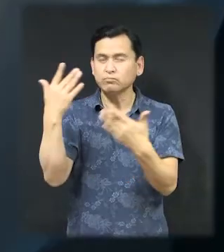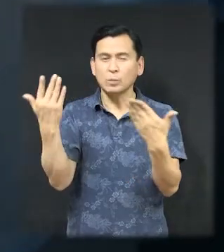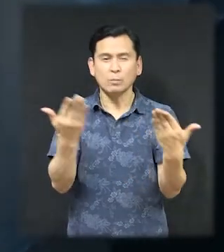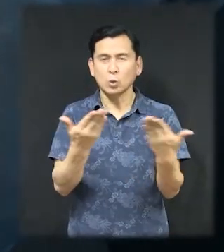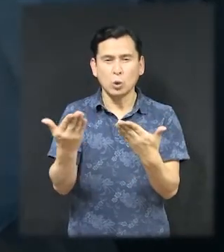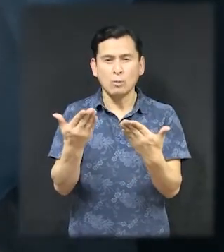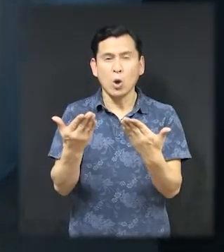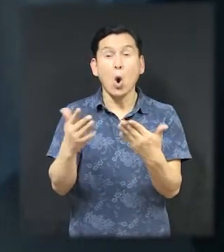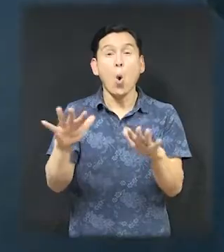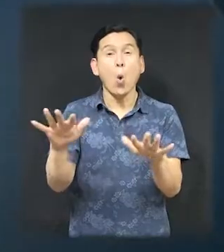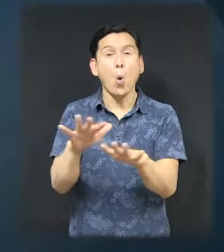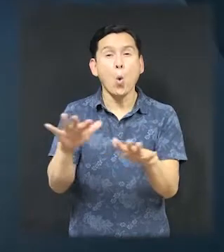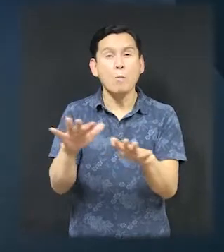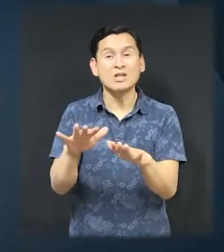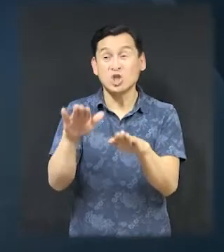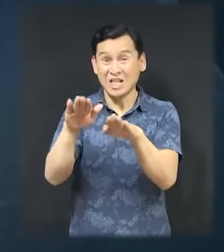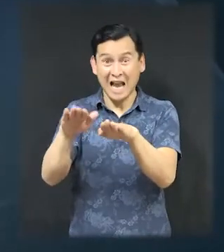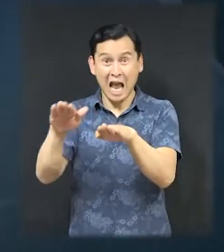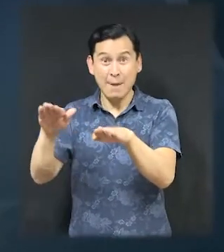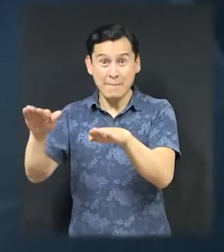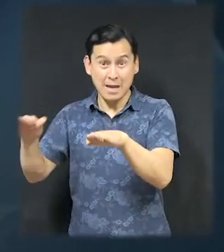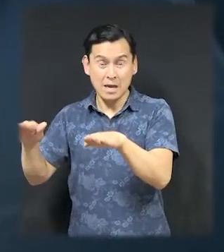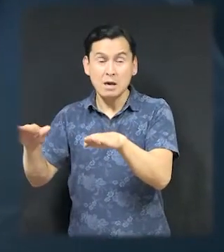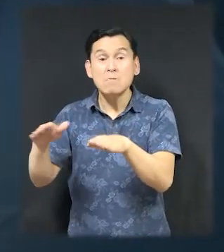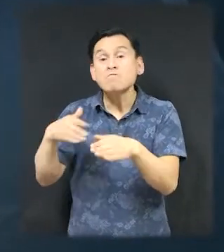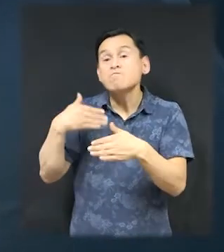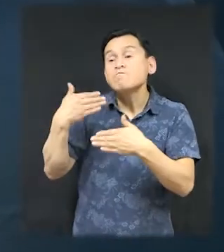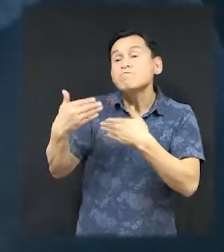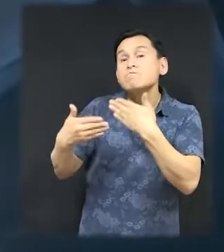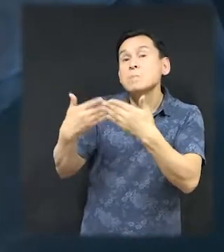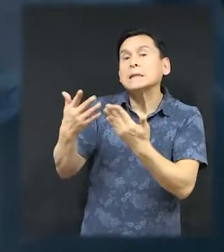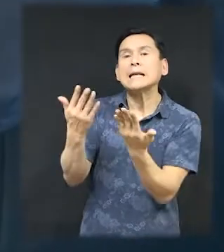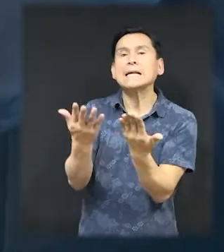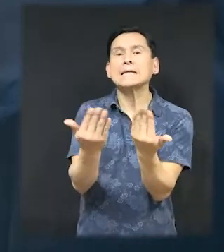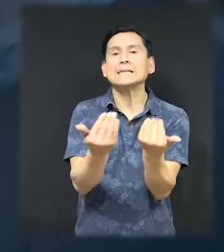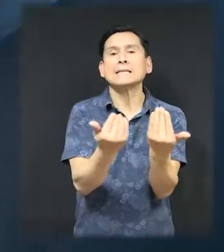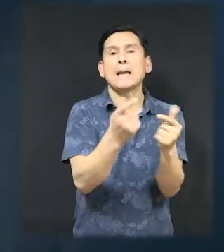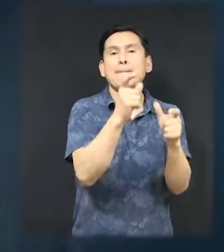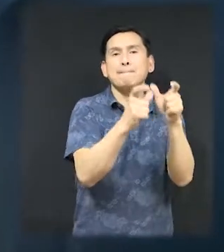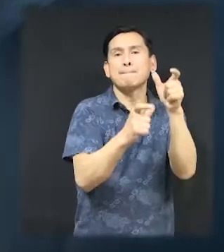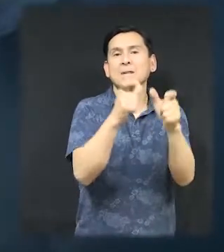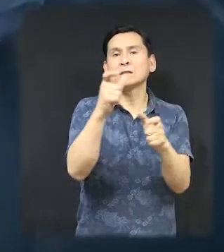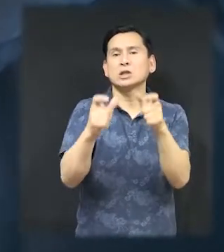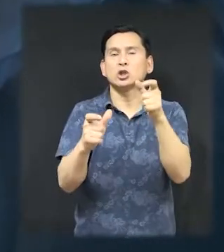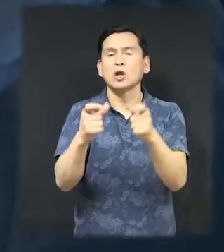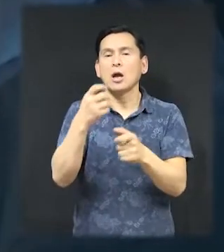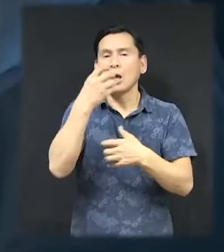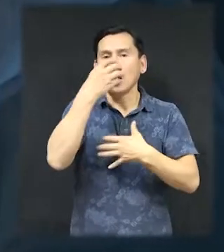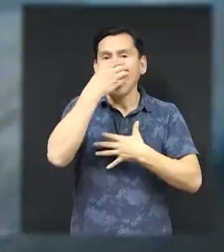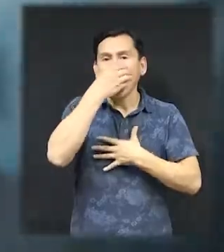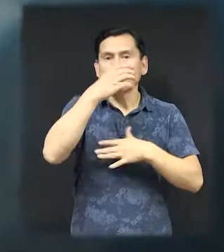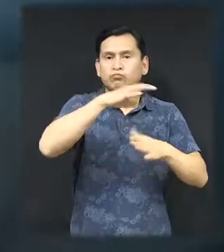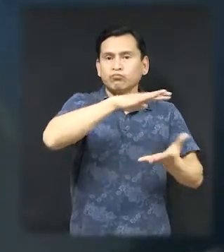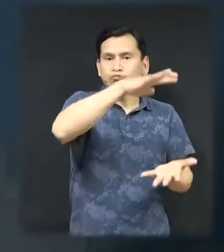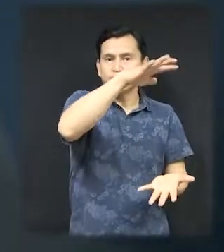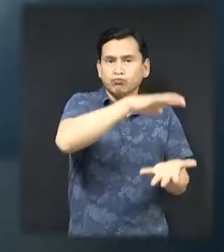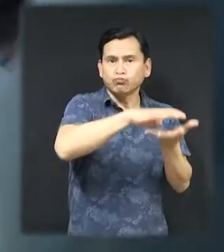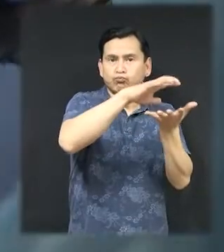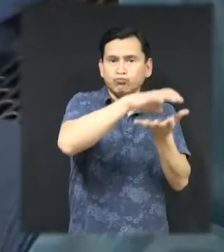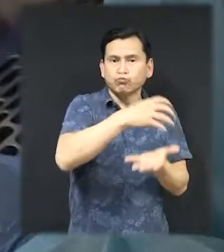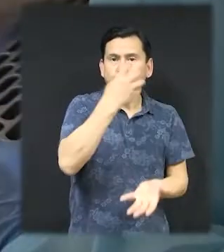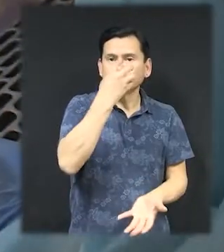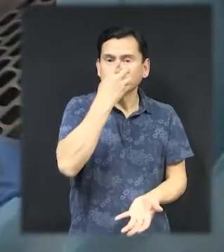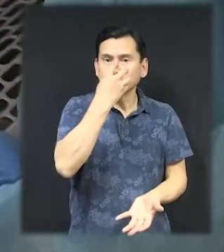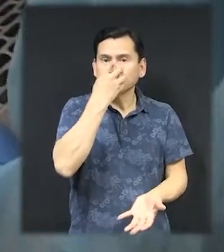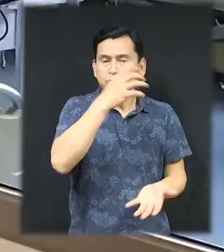función de la ocupación que se pudiera ir dando de los requerimientos de pacientes con ventilación mecánica o con